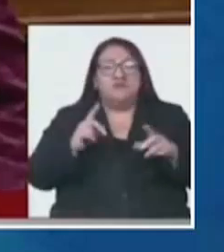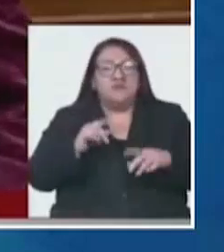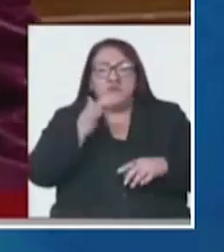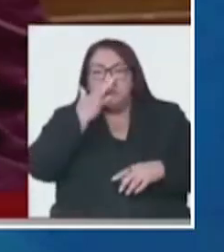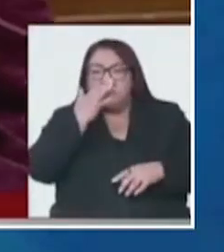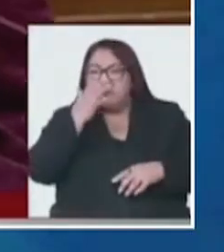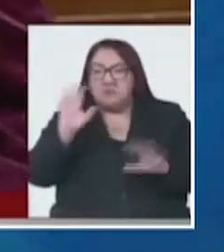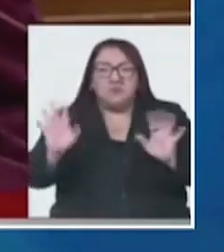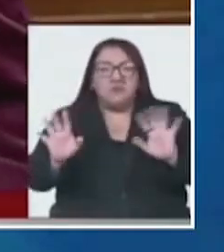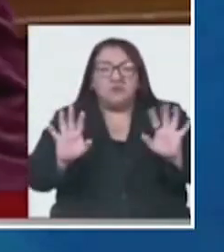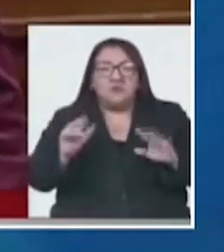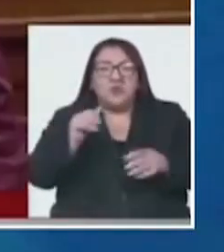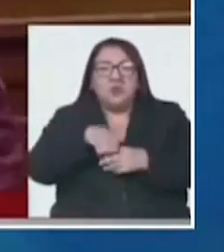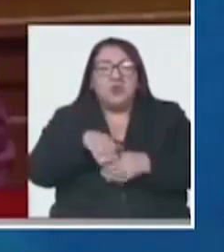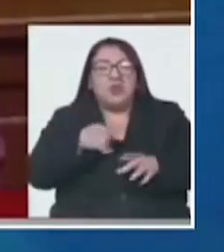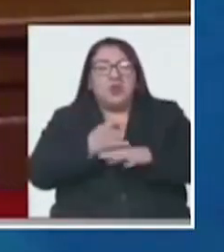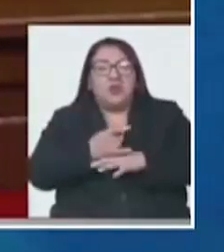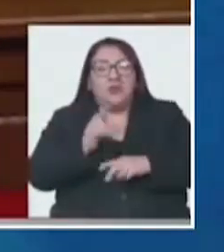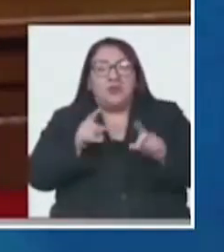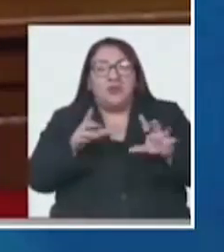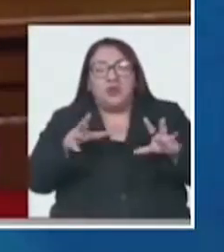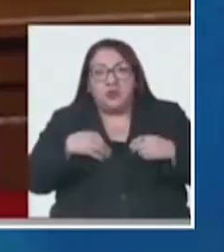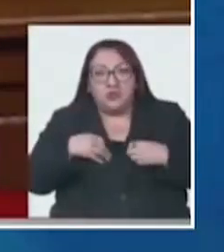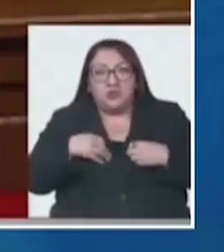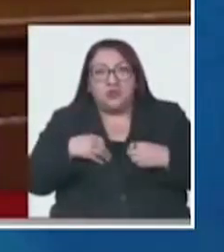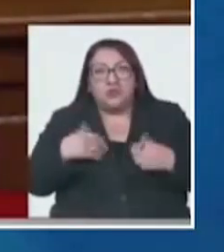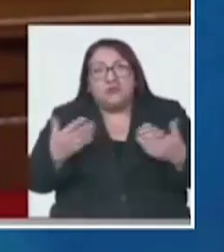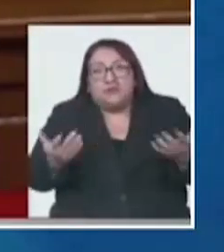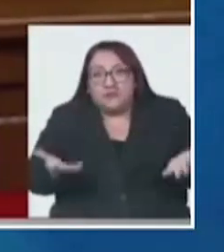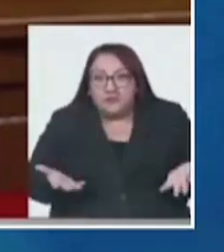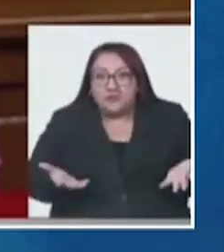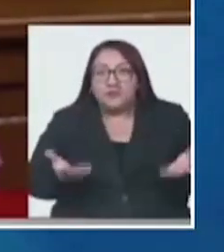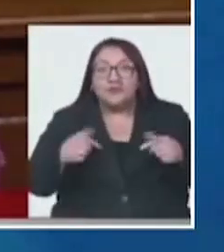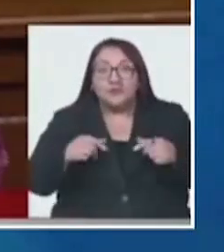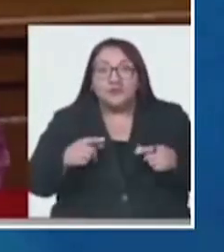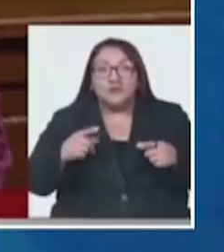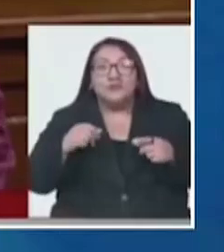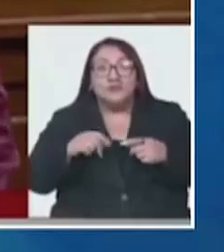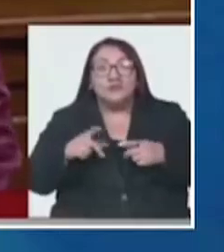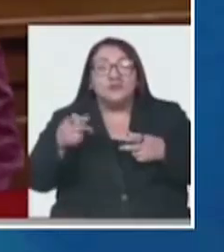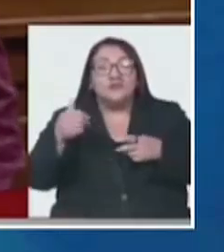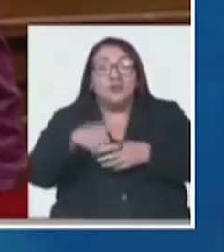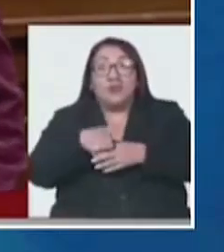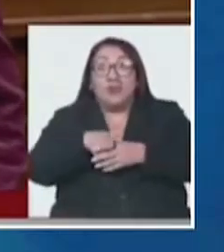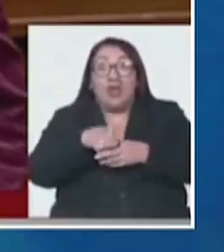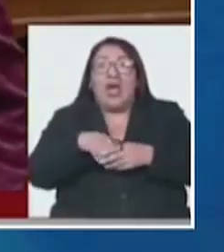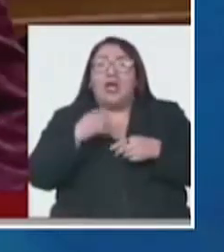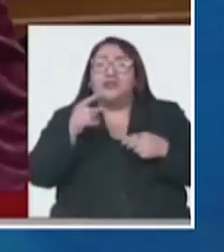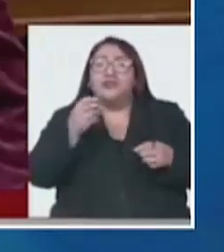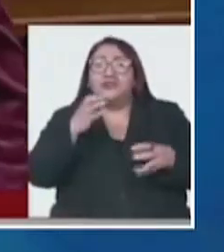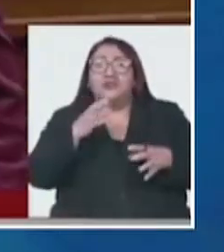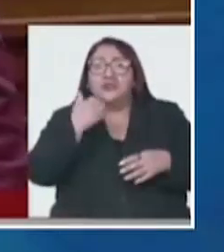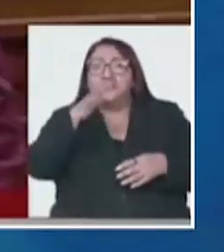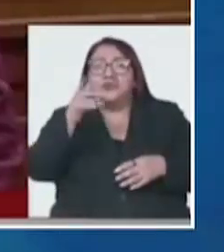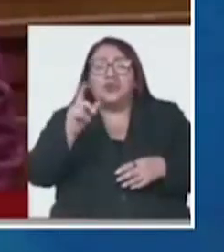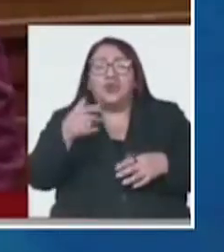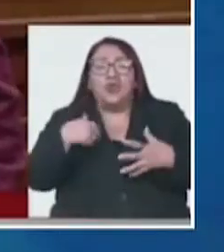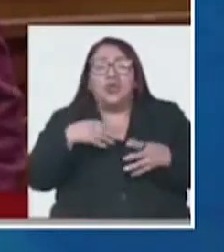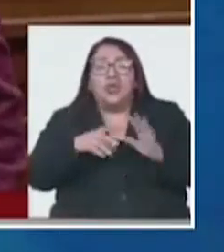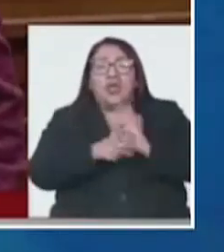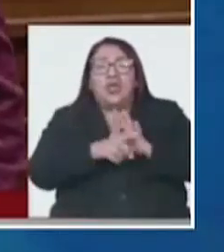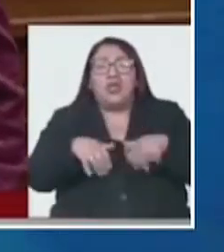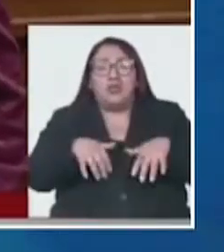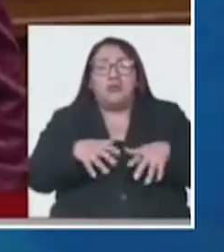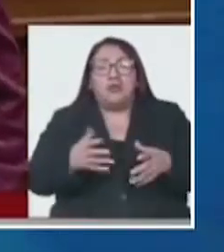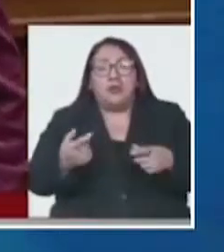viajes, más viáticos y todas las gollerías que tienen como congresistas de la República.